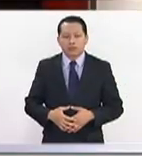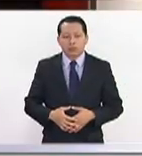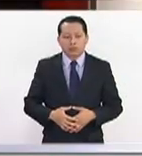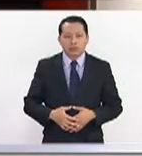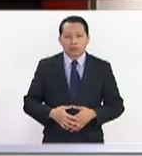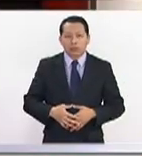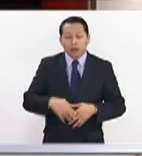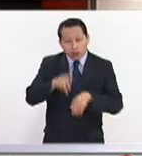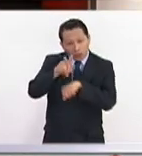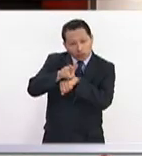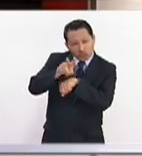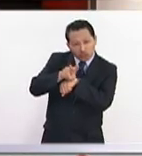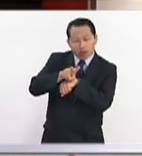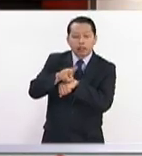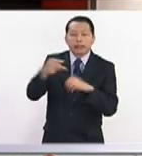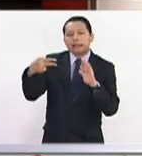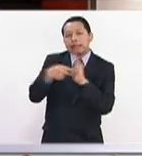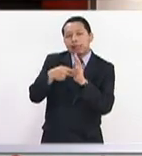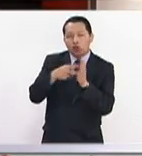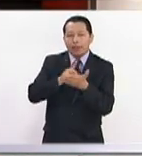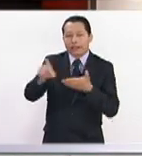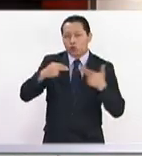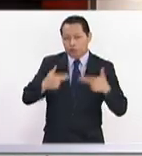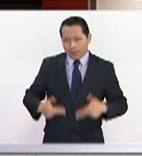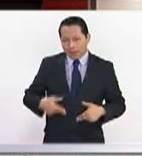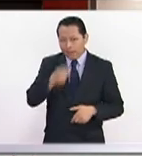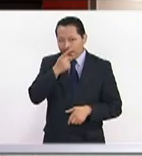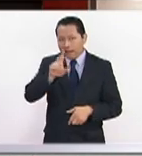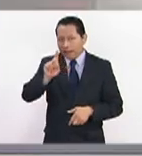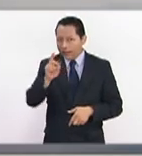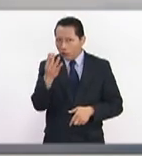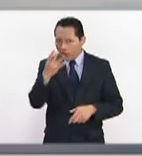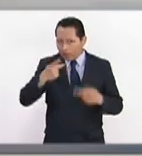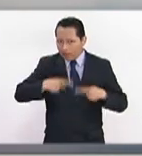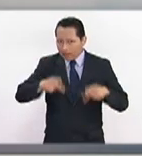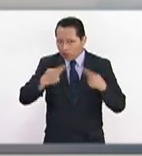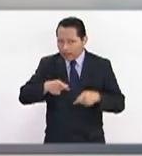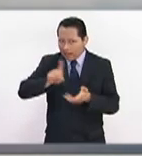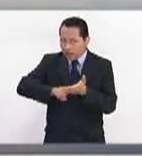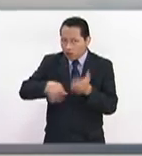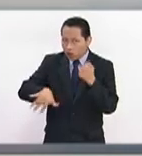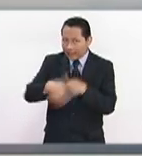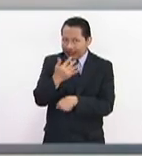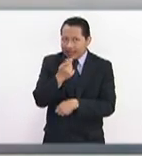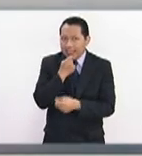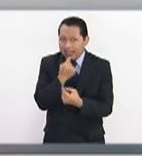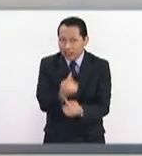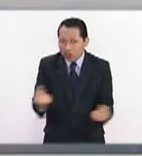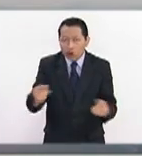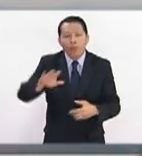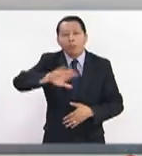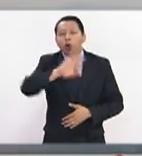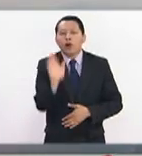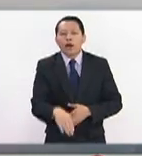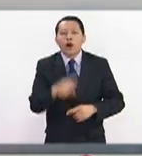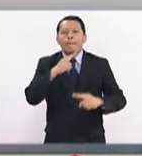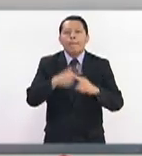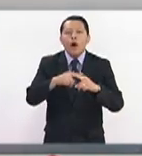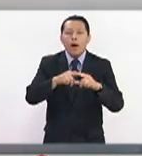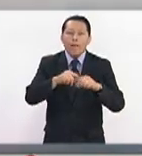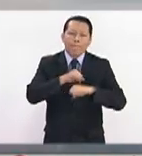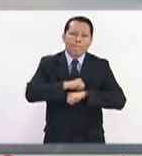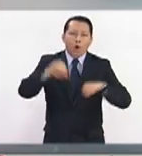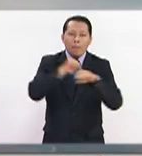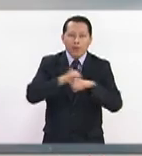El Observatorio Sirio de Derechos Humanos informó que al menos 34 personas, entre ellos 15 niños, fallecieron por bombardeos de